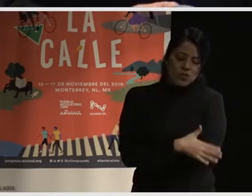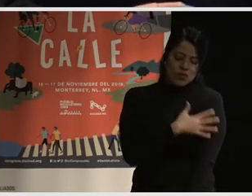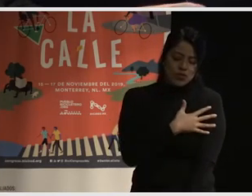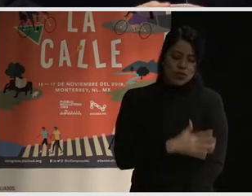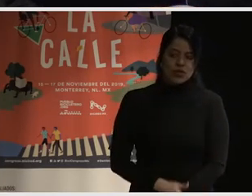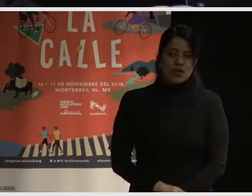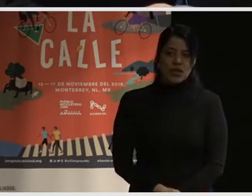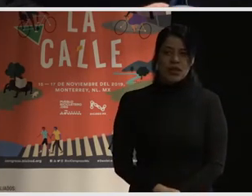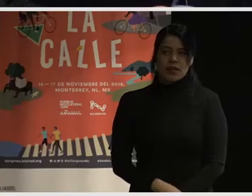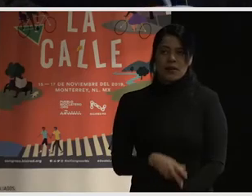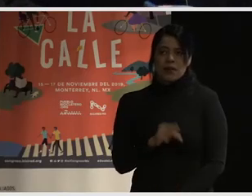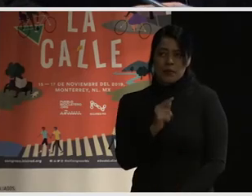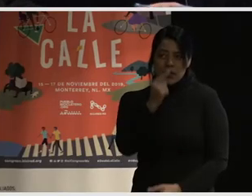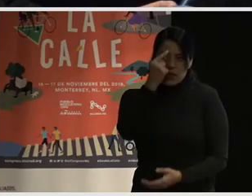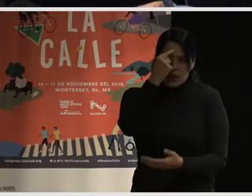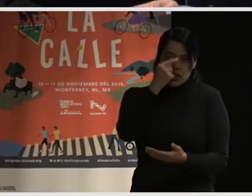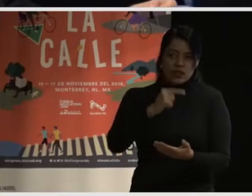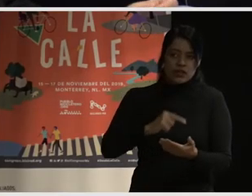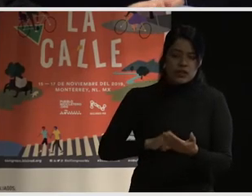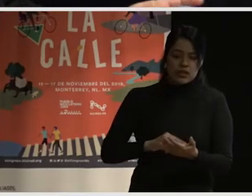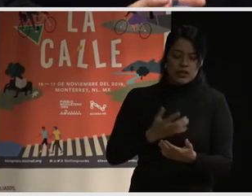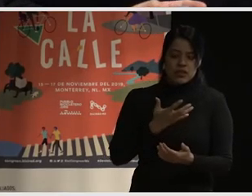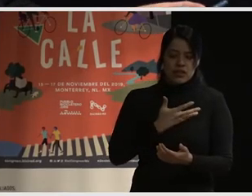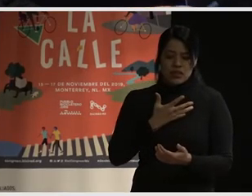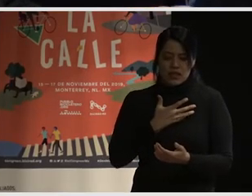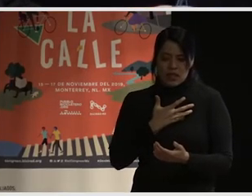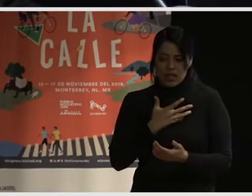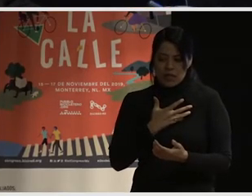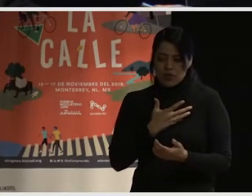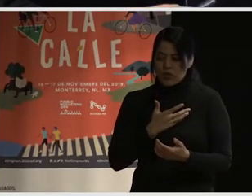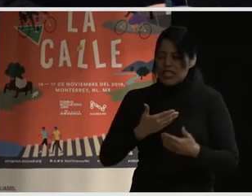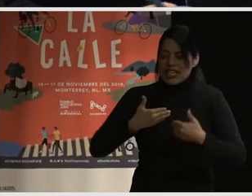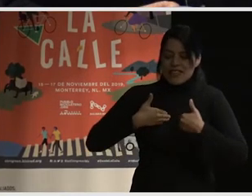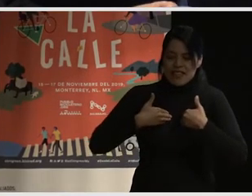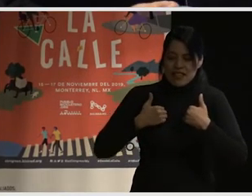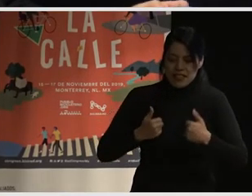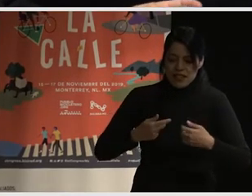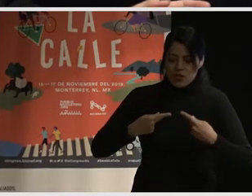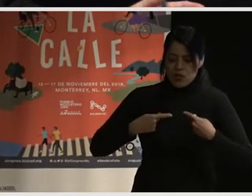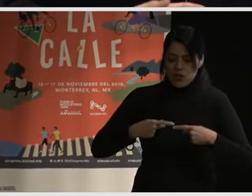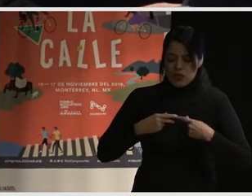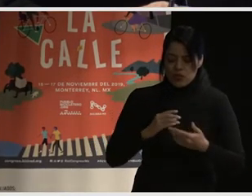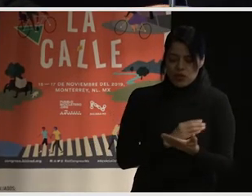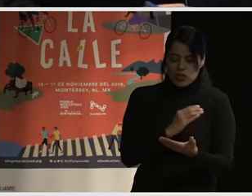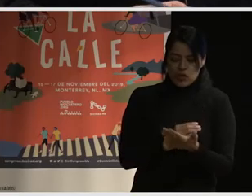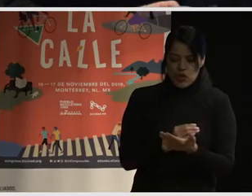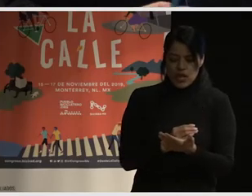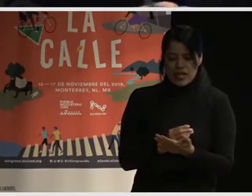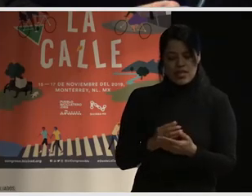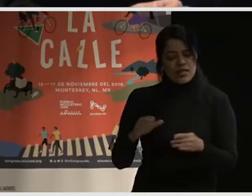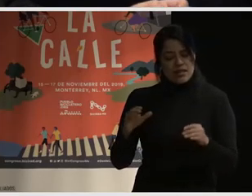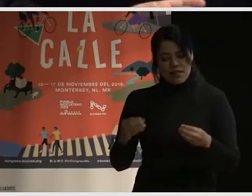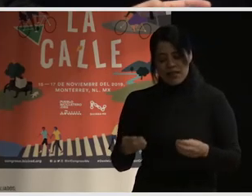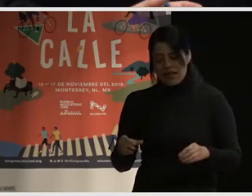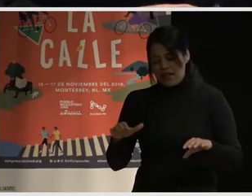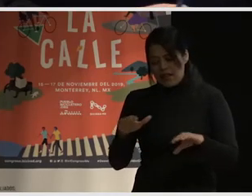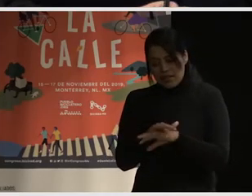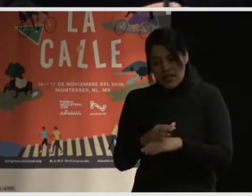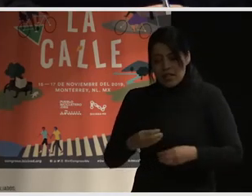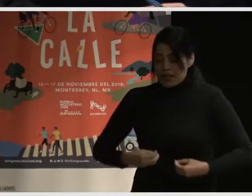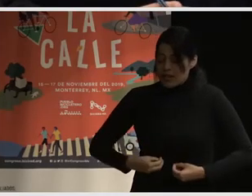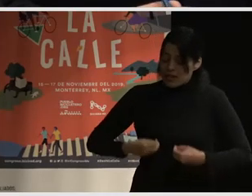no pero pero creo que también tendremos que ir entendiendo como sociedad que no toda la vida va a ser así nos estamos dando cuenta todos los días que la